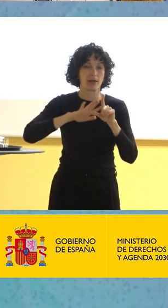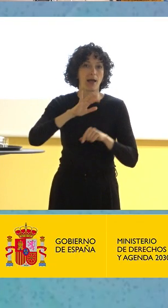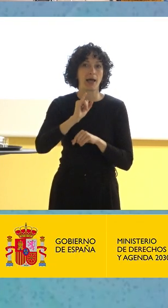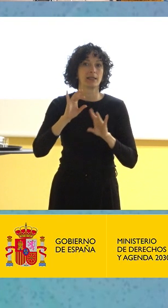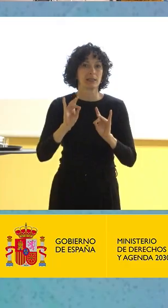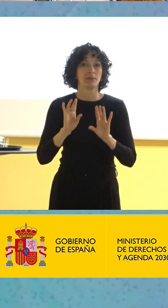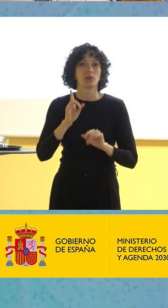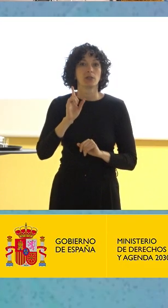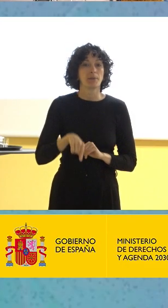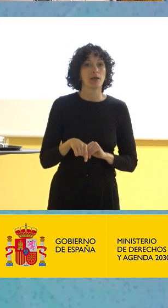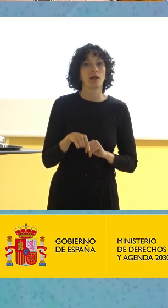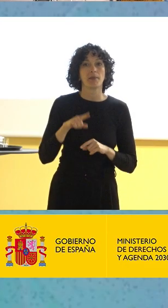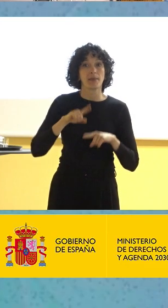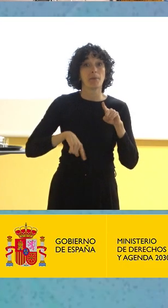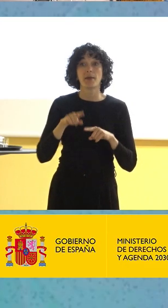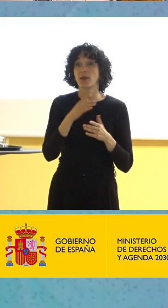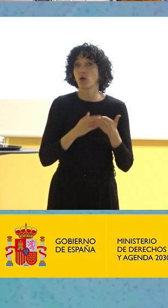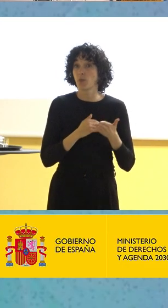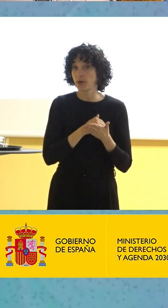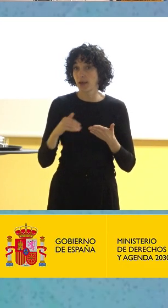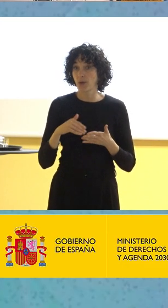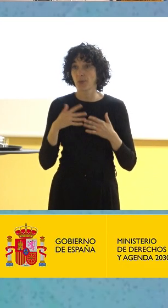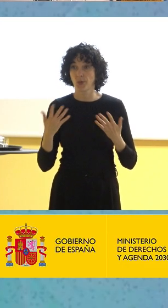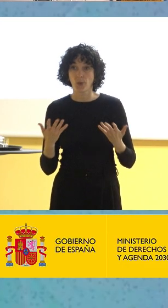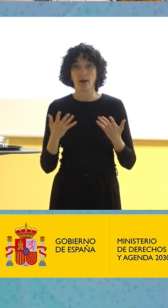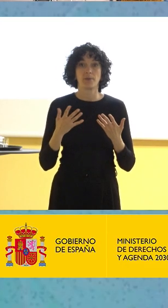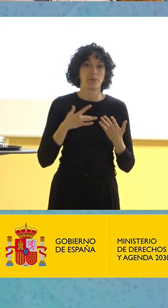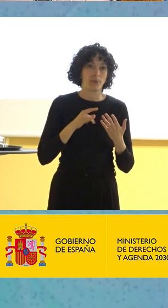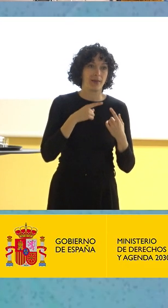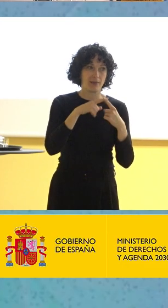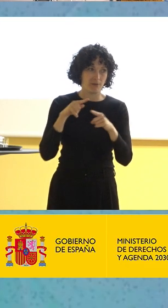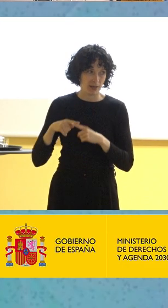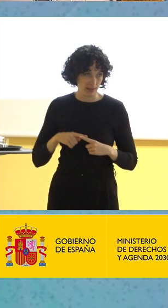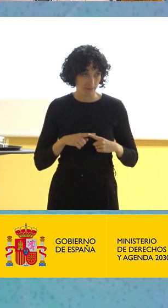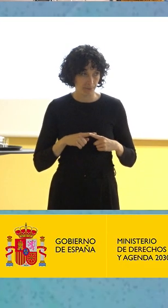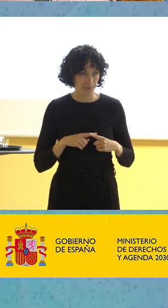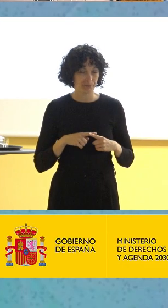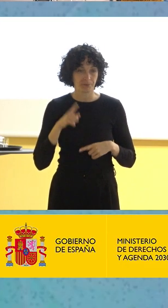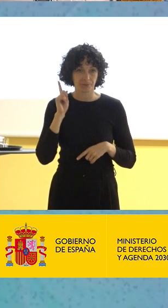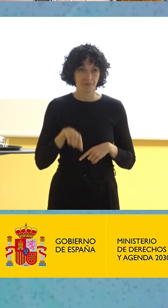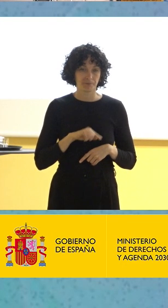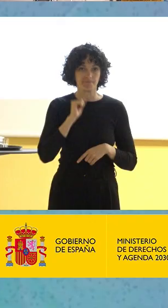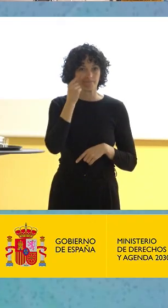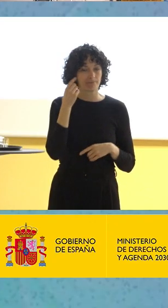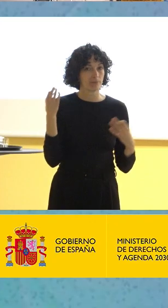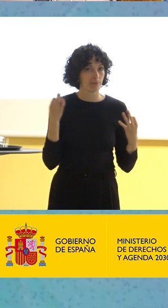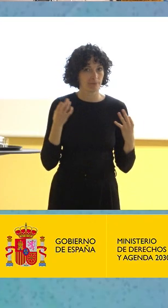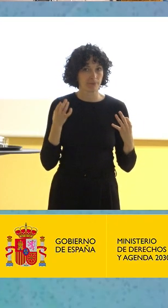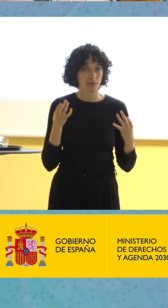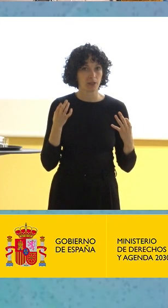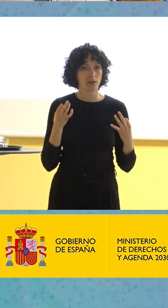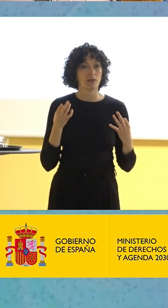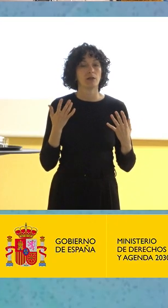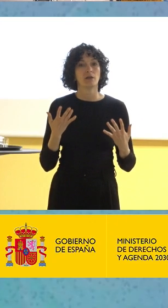varía en las distintas comunidades autónomas y lo que encontramos es que existen